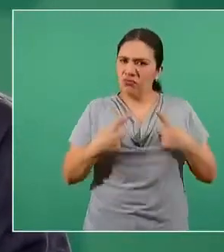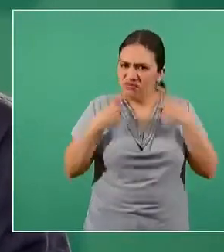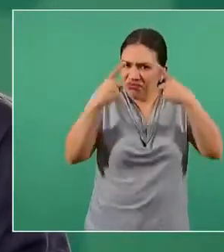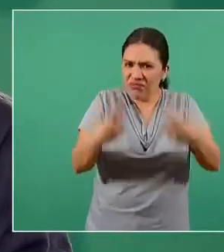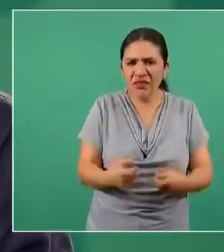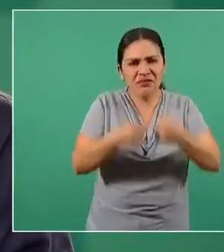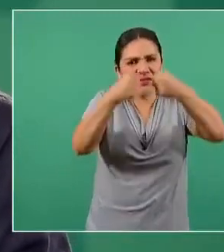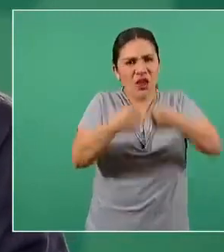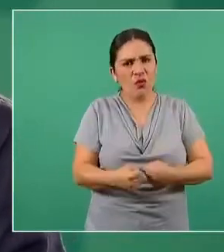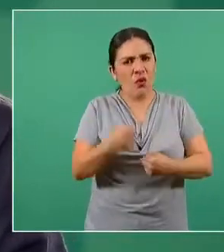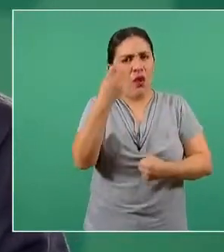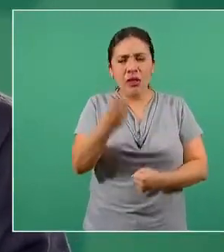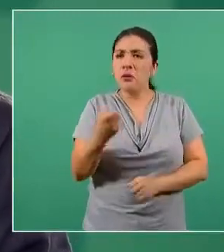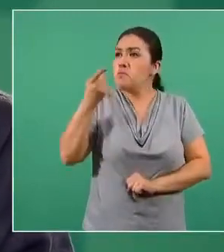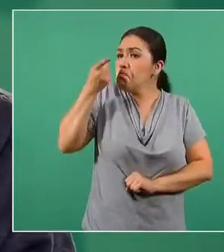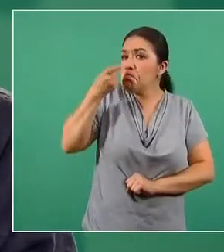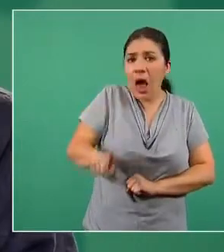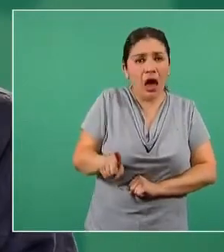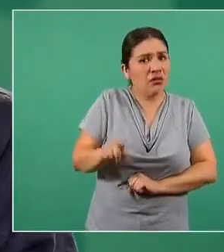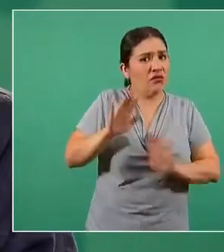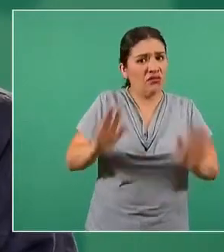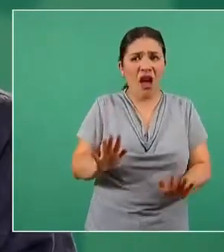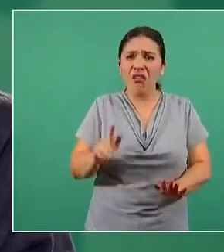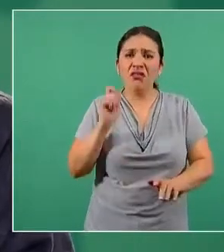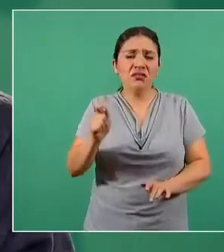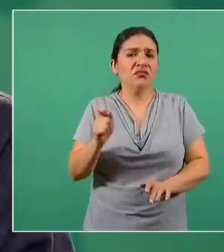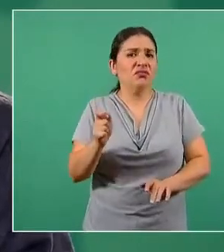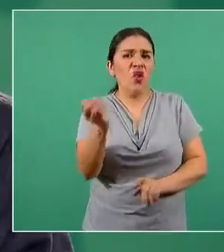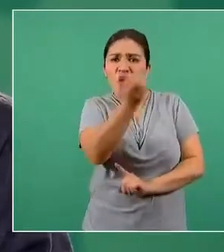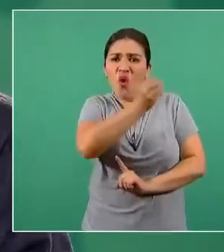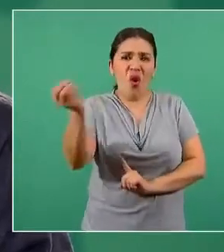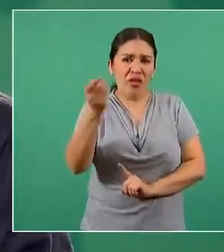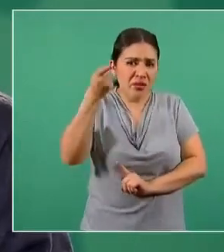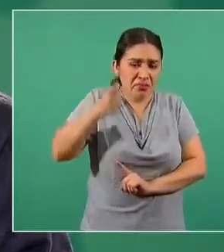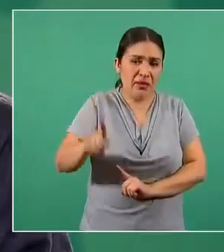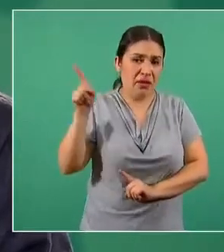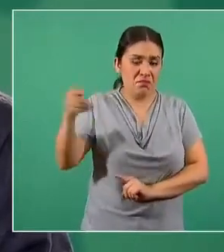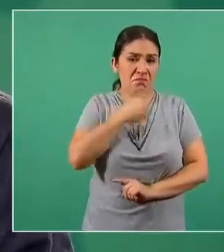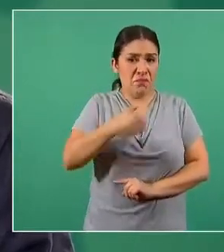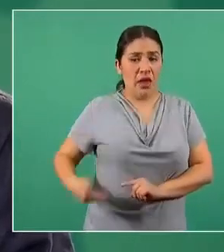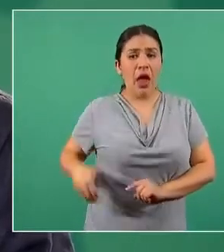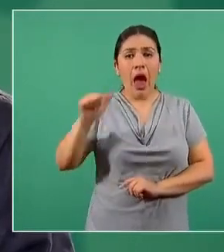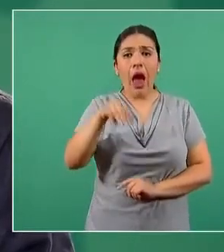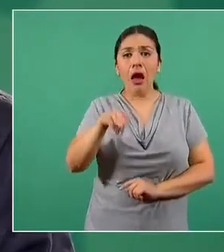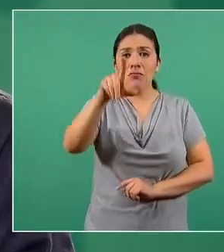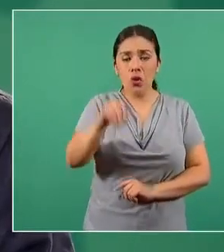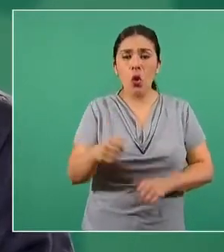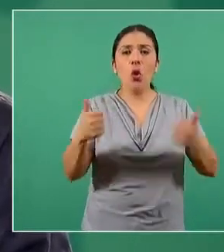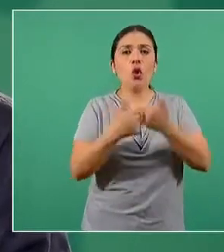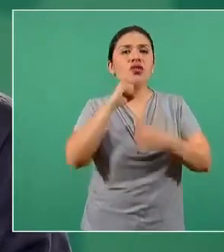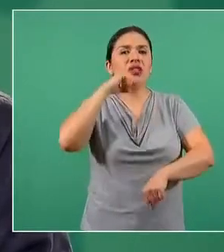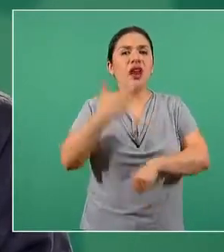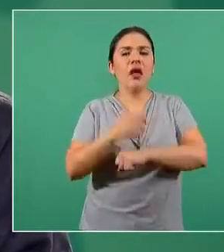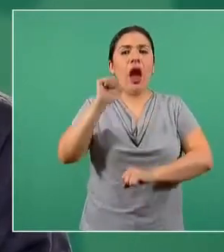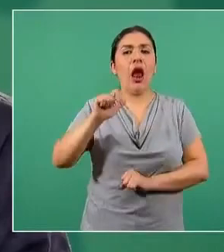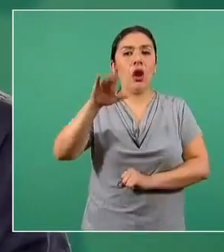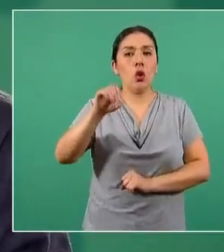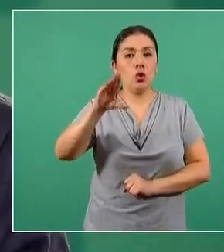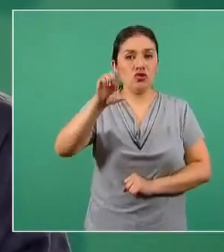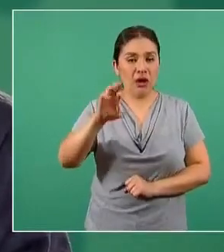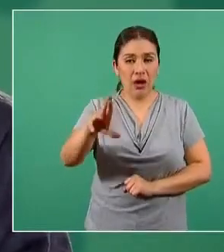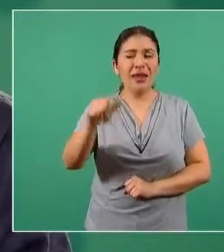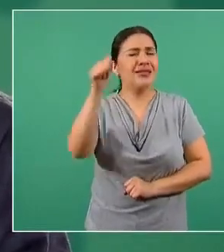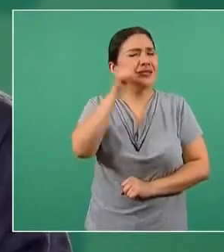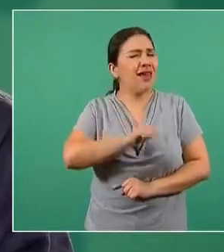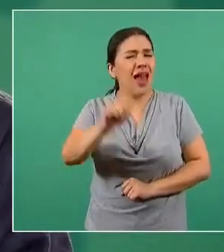Garantizamos, esto es una instrucción, es una disposición general del presidente López Obrador, del secretario Alcocer. En